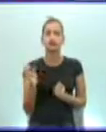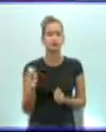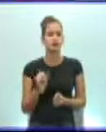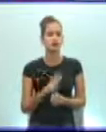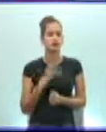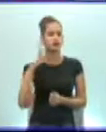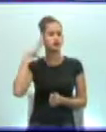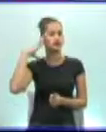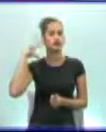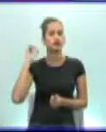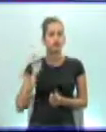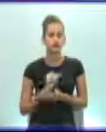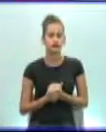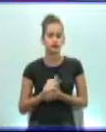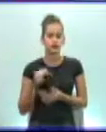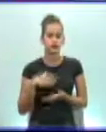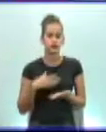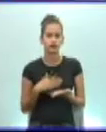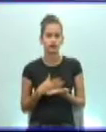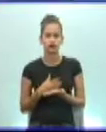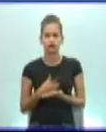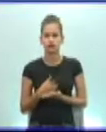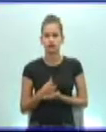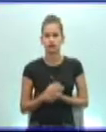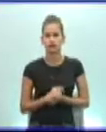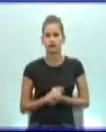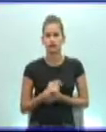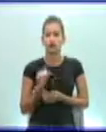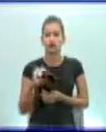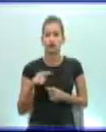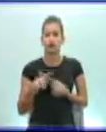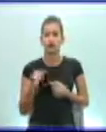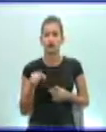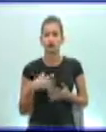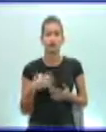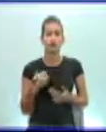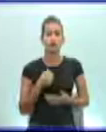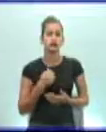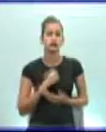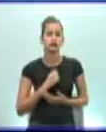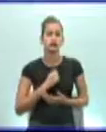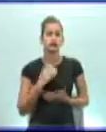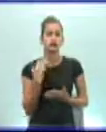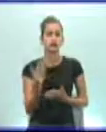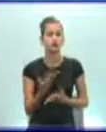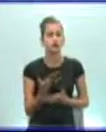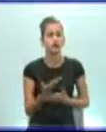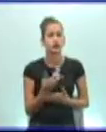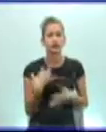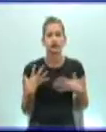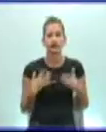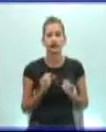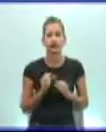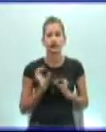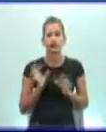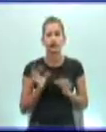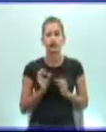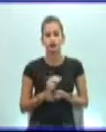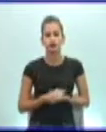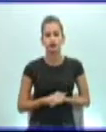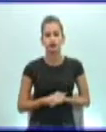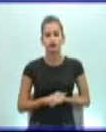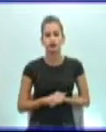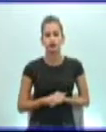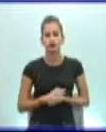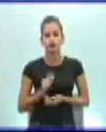Y vamos a continuar porque ahora les quiero proponer un ejercicio que trata sobre lo mismo. Vamos a verlo en la diapositiva. Insisto, vamos a ver ahora